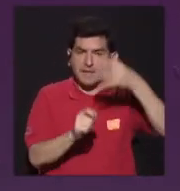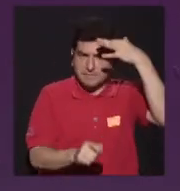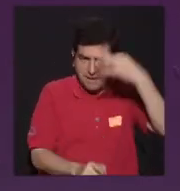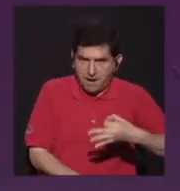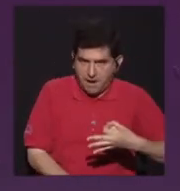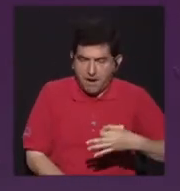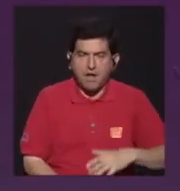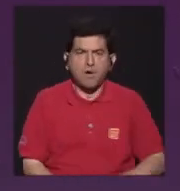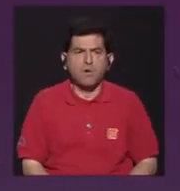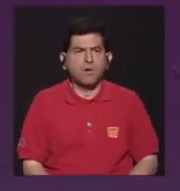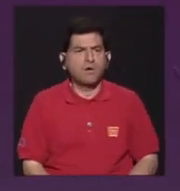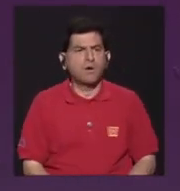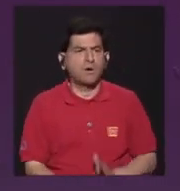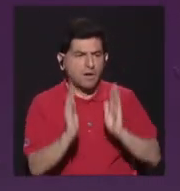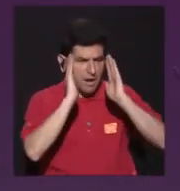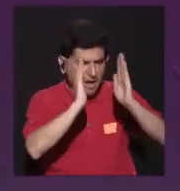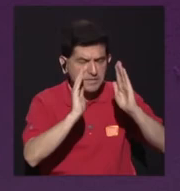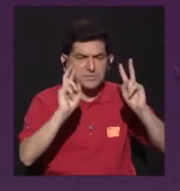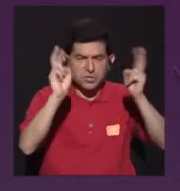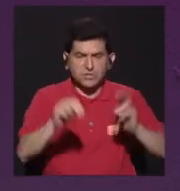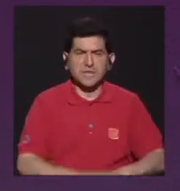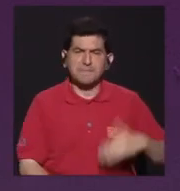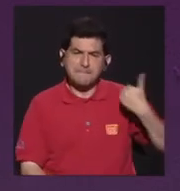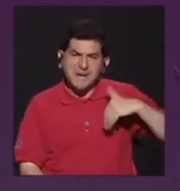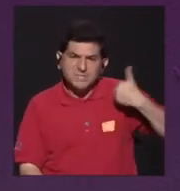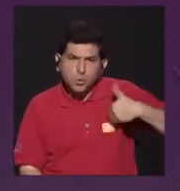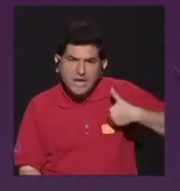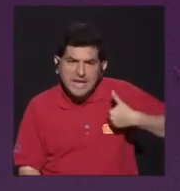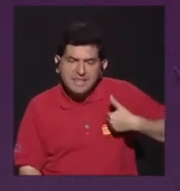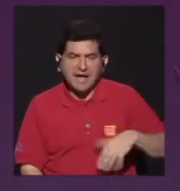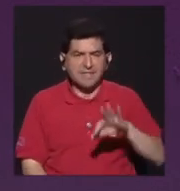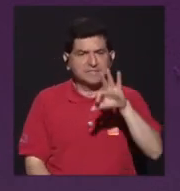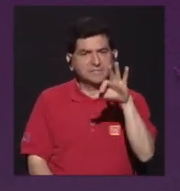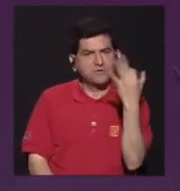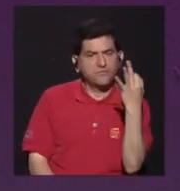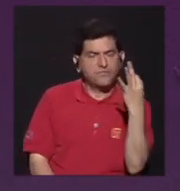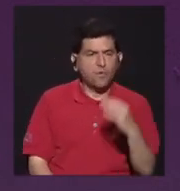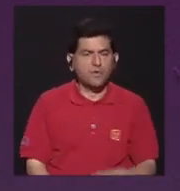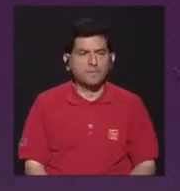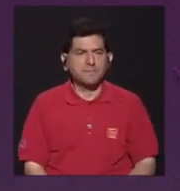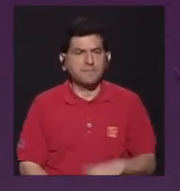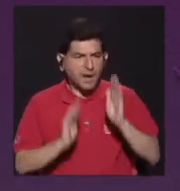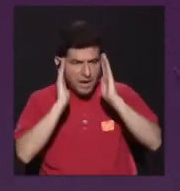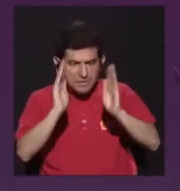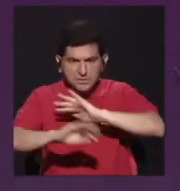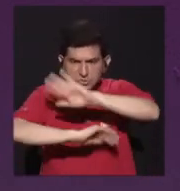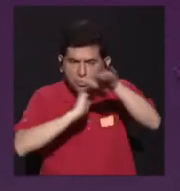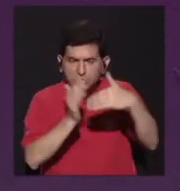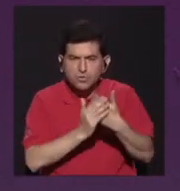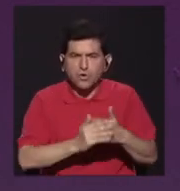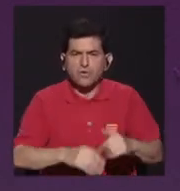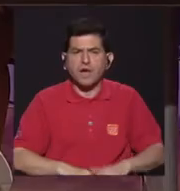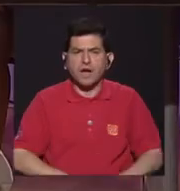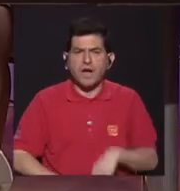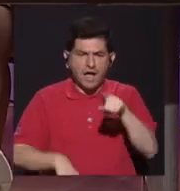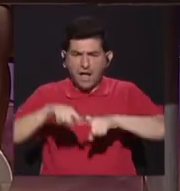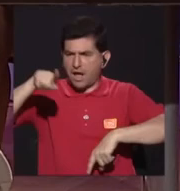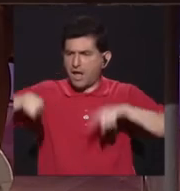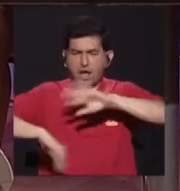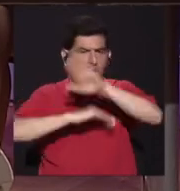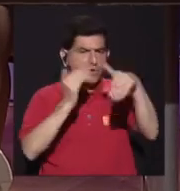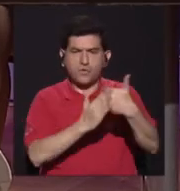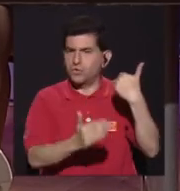que cuando abordemos temas de masculinidad es hacerlo en manera de contemplar toda la diversidad, ¿verdad? De que no todos los